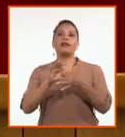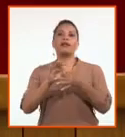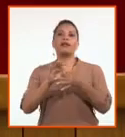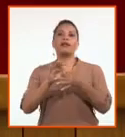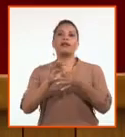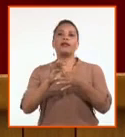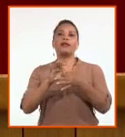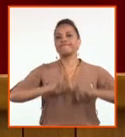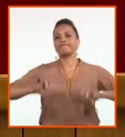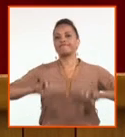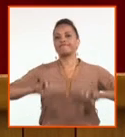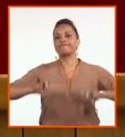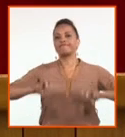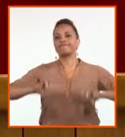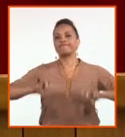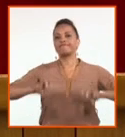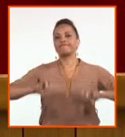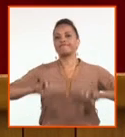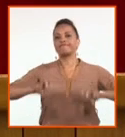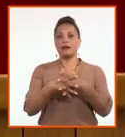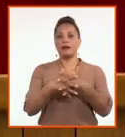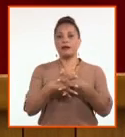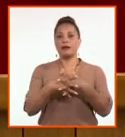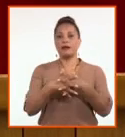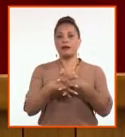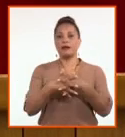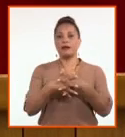la investigación con la práctica y definir la utilidad